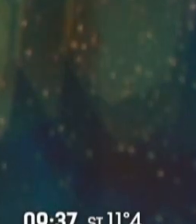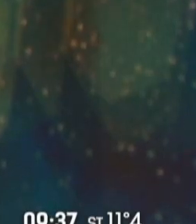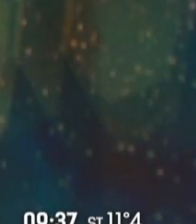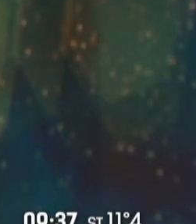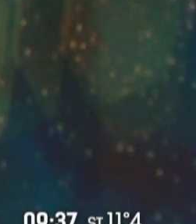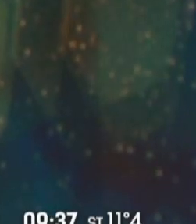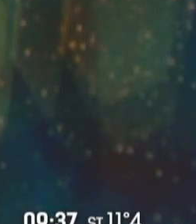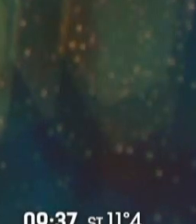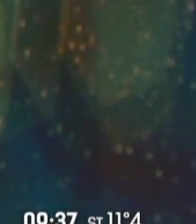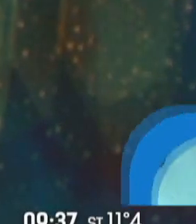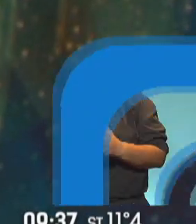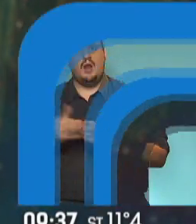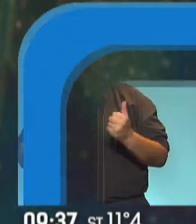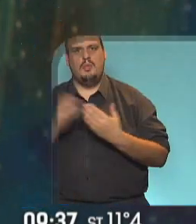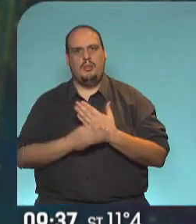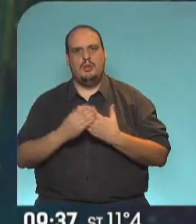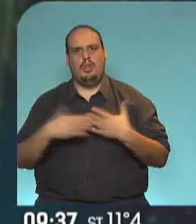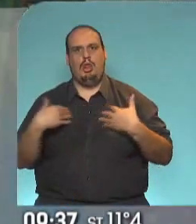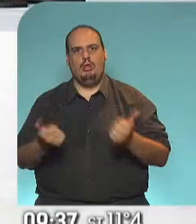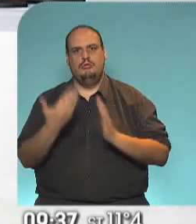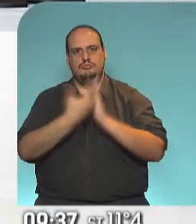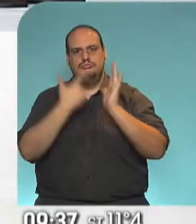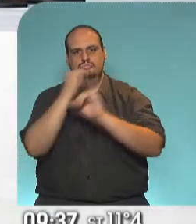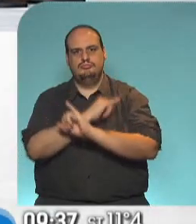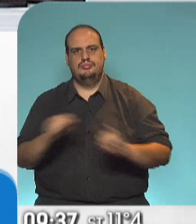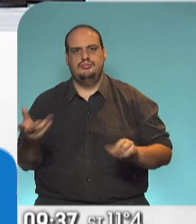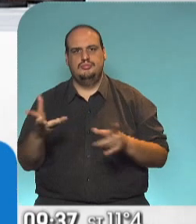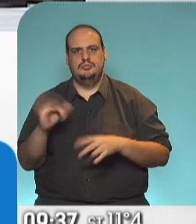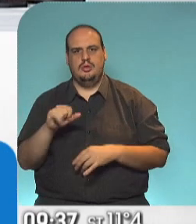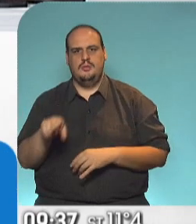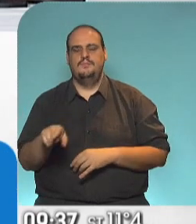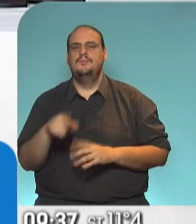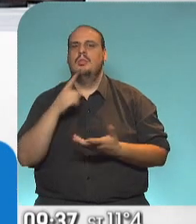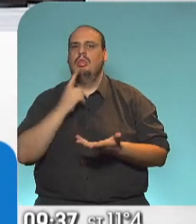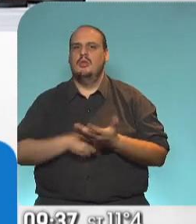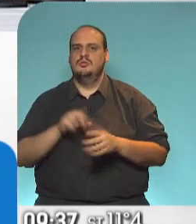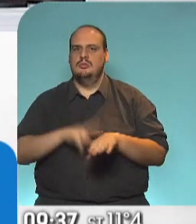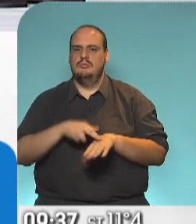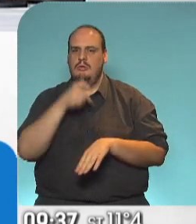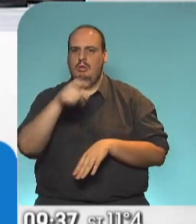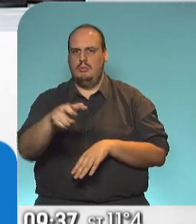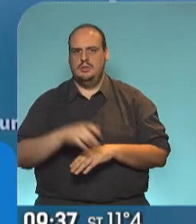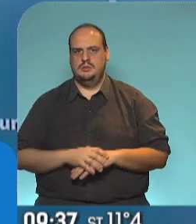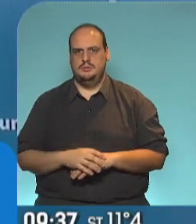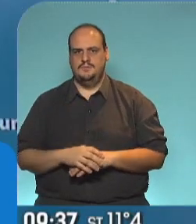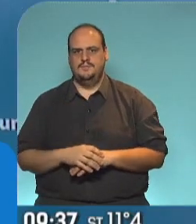rápido al ministerio de salud parte diario las implementadas y las recomendaciones